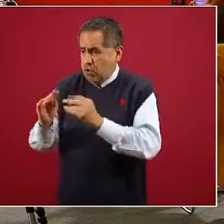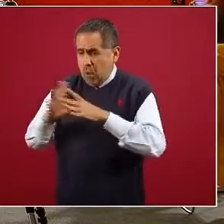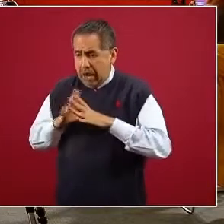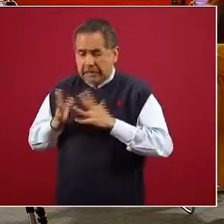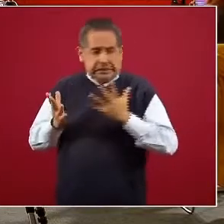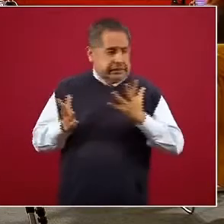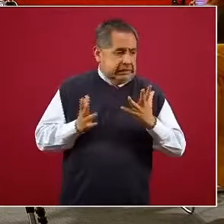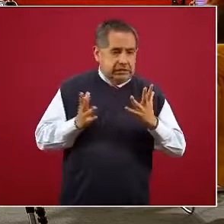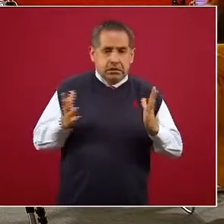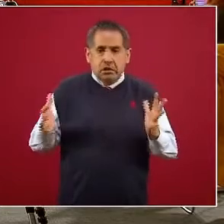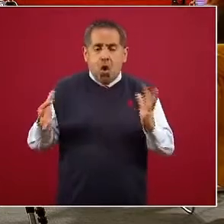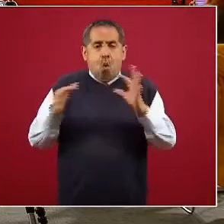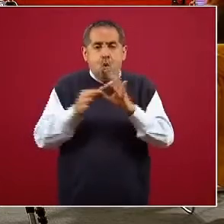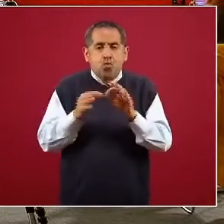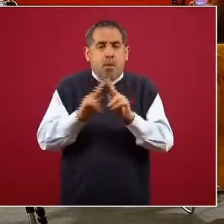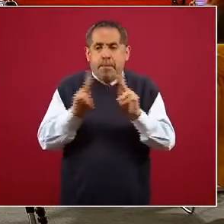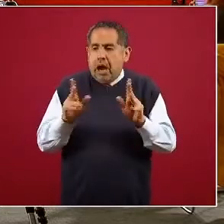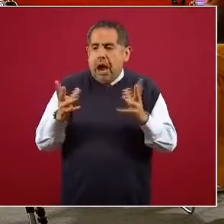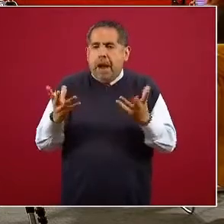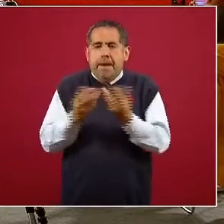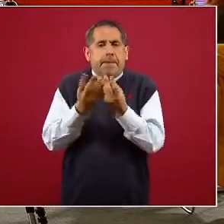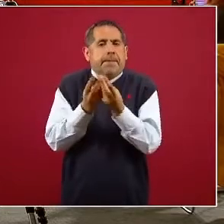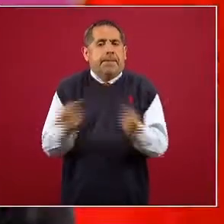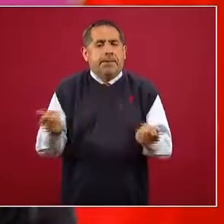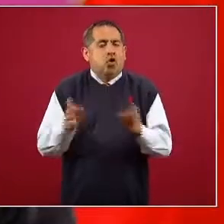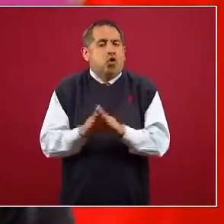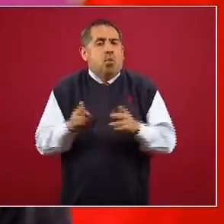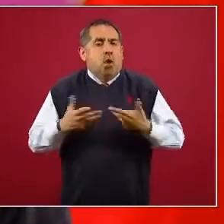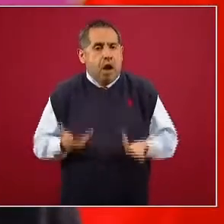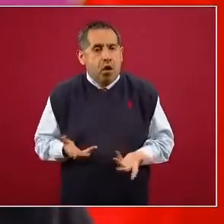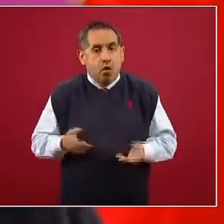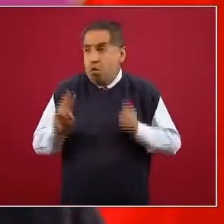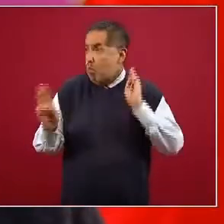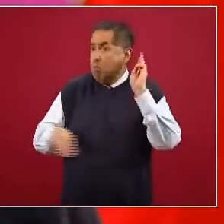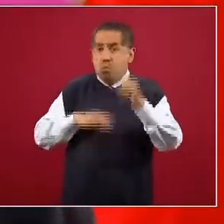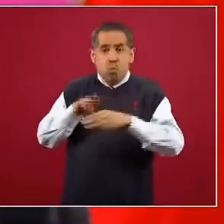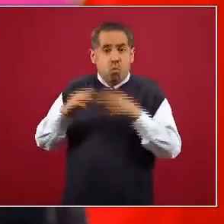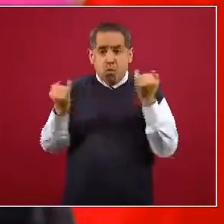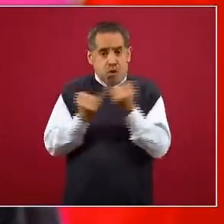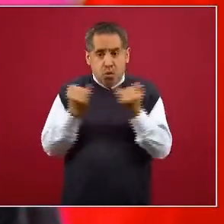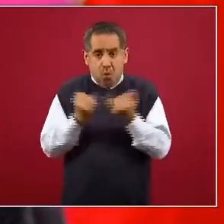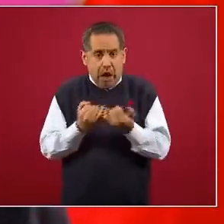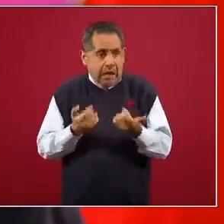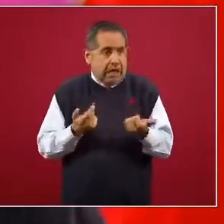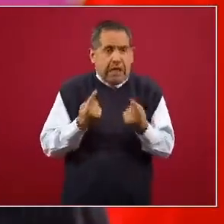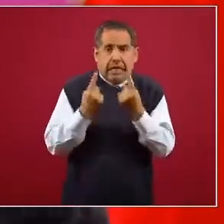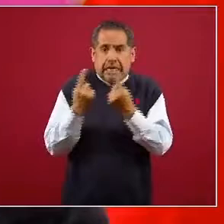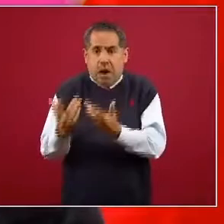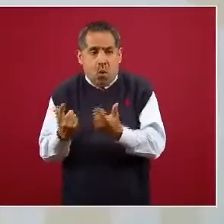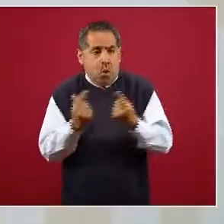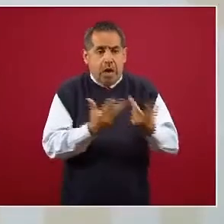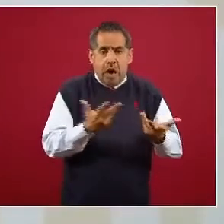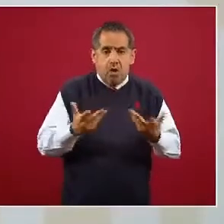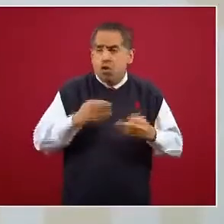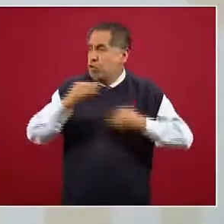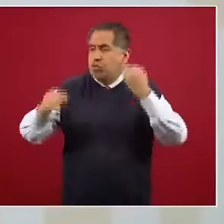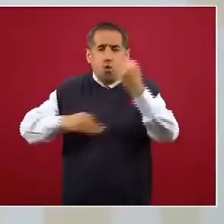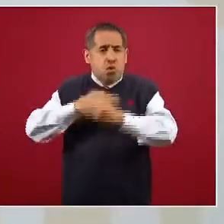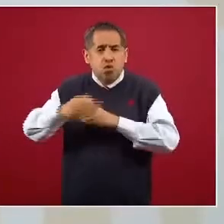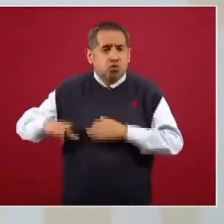reconciliar, que lo vive todo el mundo, lo viven todas las sociedades y lo viven todas las personas y lo viven todos los